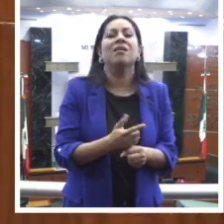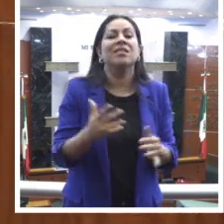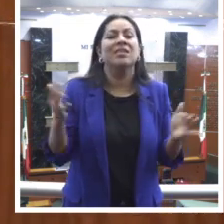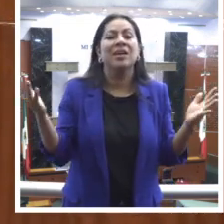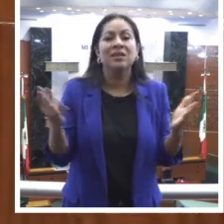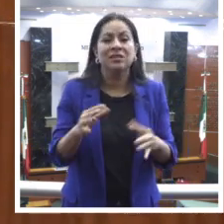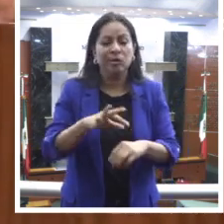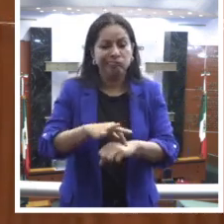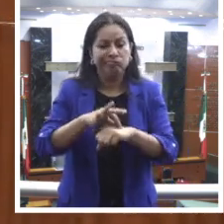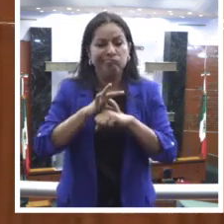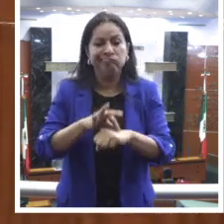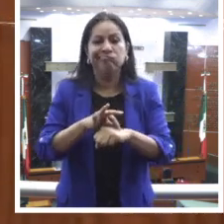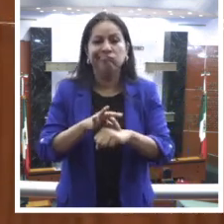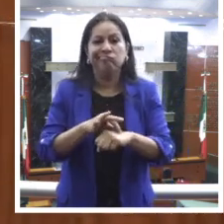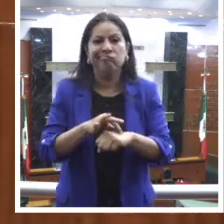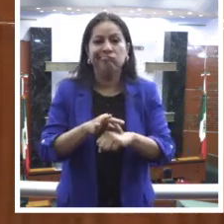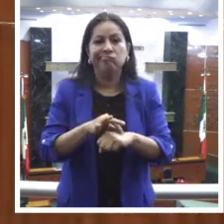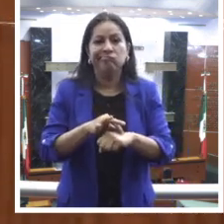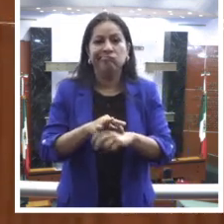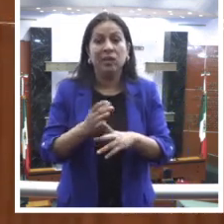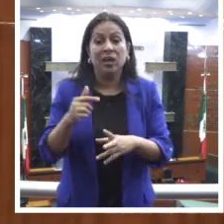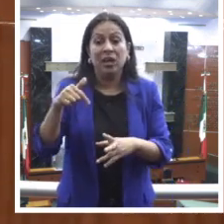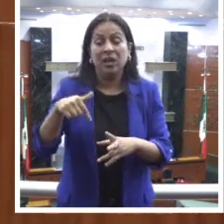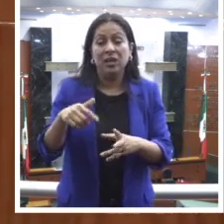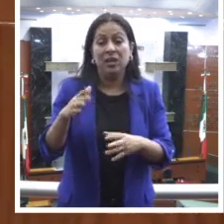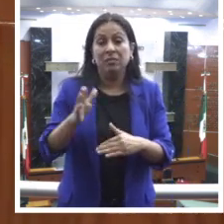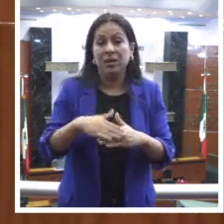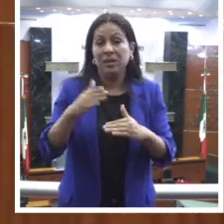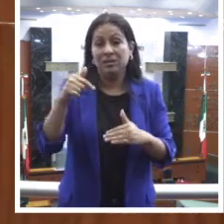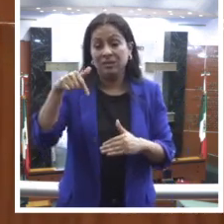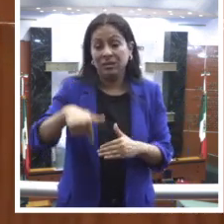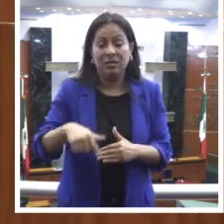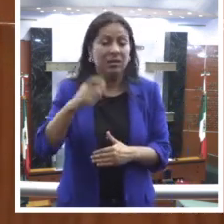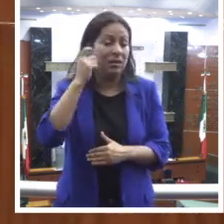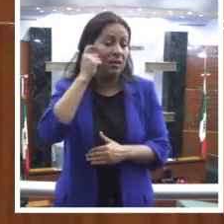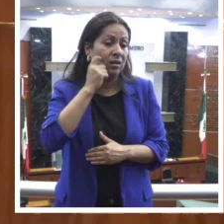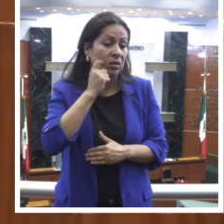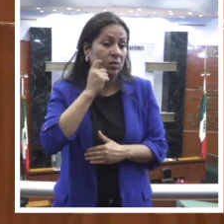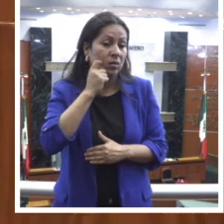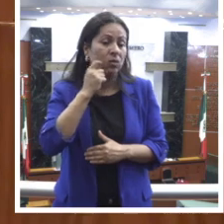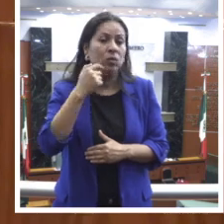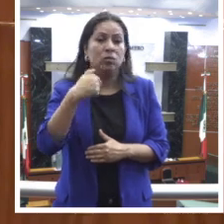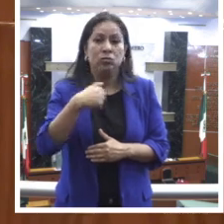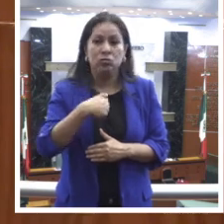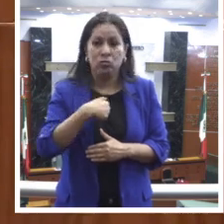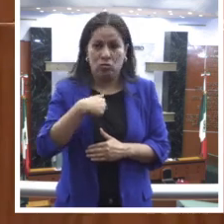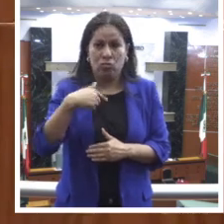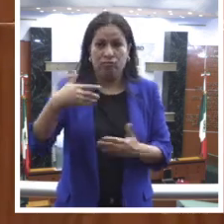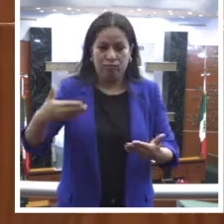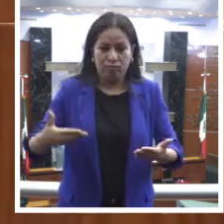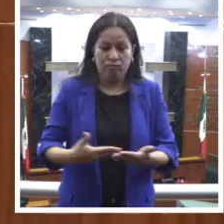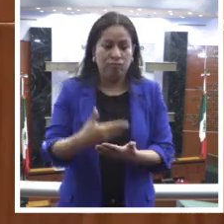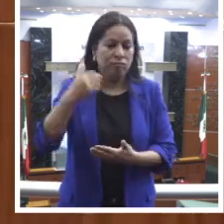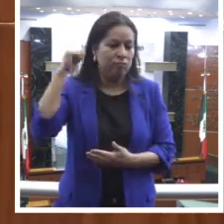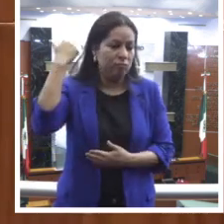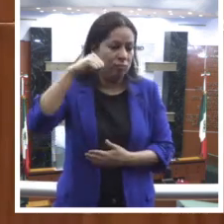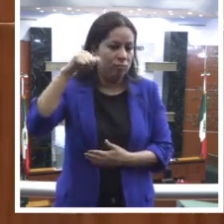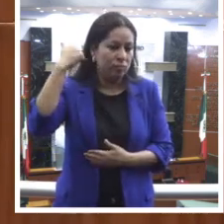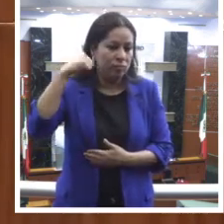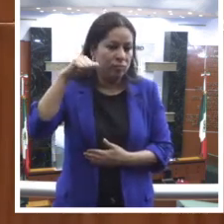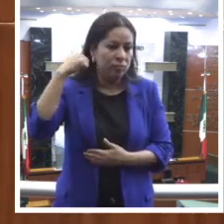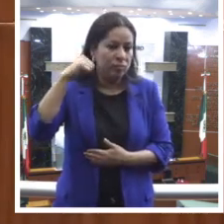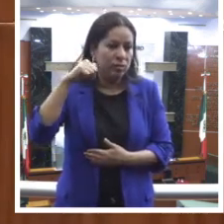realidad sobre todo aquí en Guerrero soy soy de Acapulco